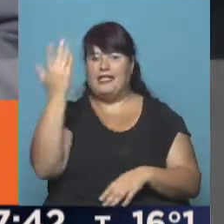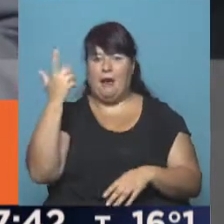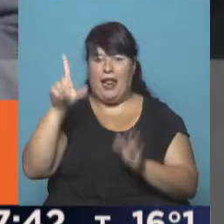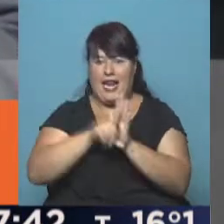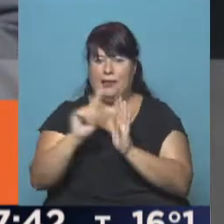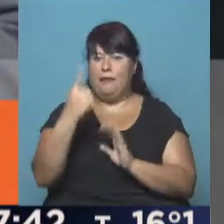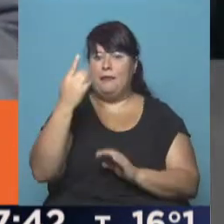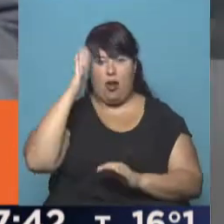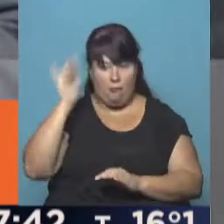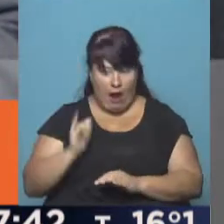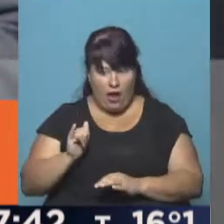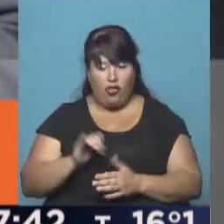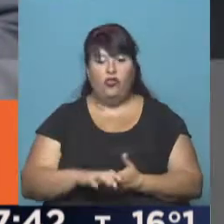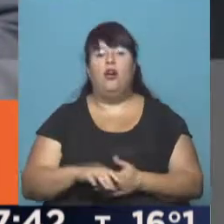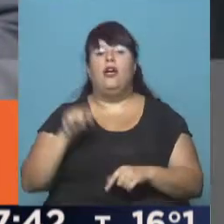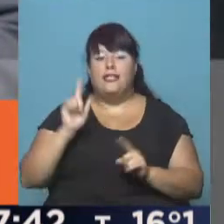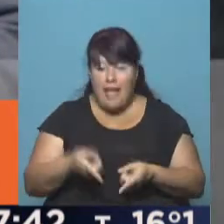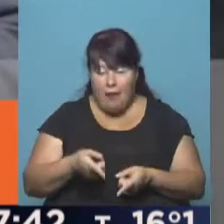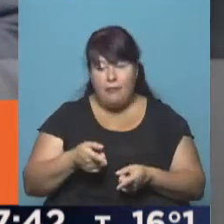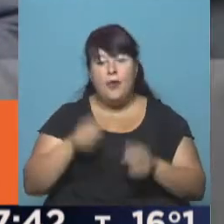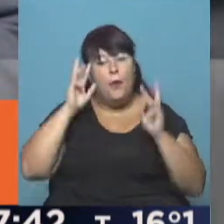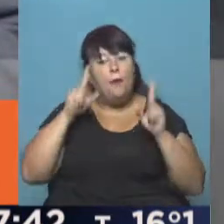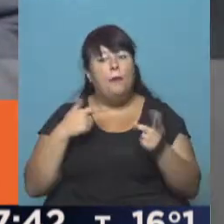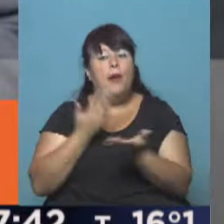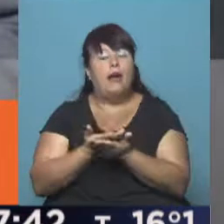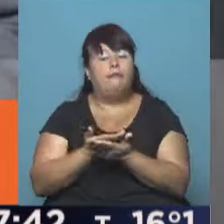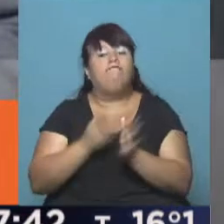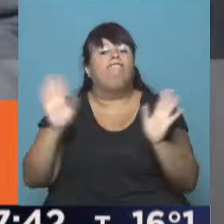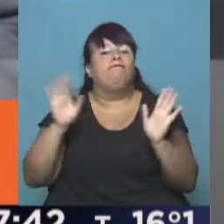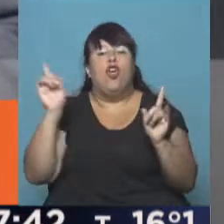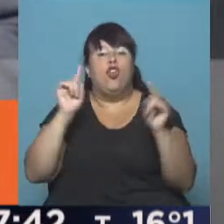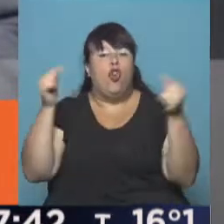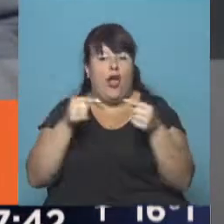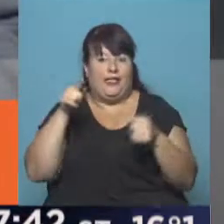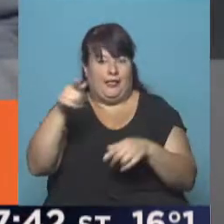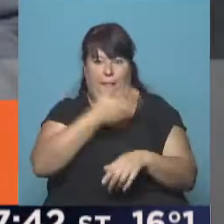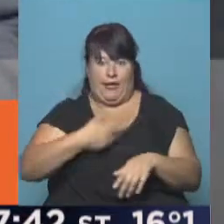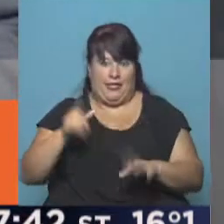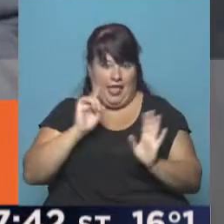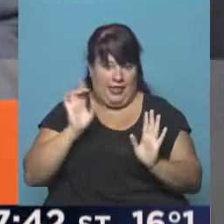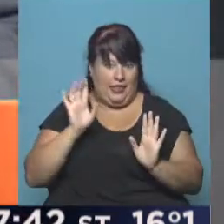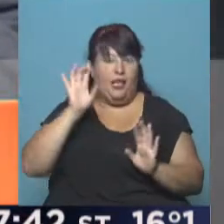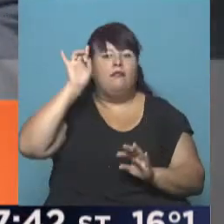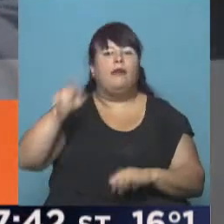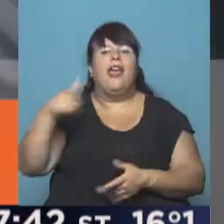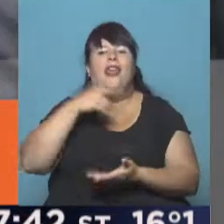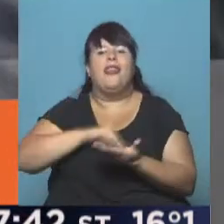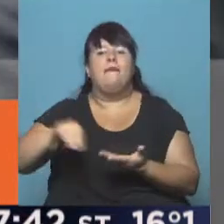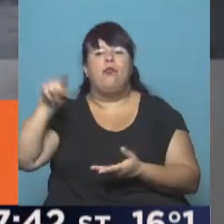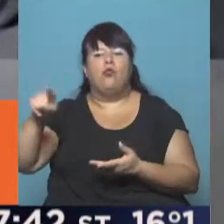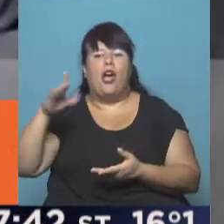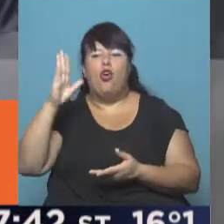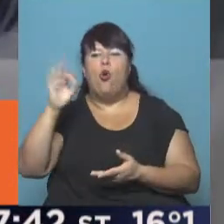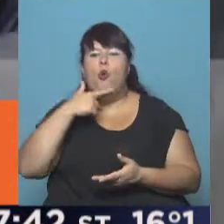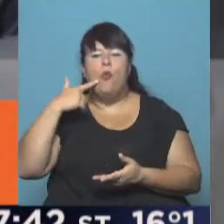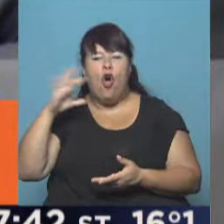Legislativa del 1 de marzo y es además una iniciativa que en rigor no pertenece al presidente, sino a un diputado del bloque de Diego